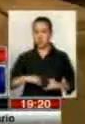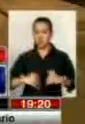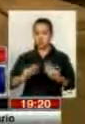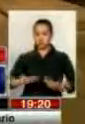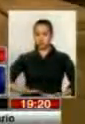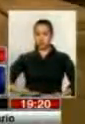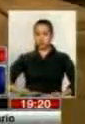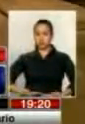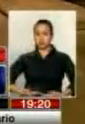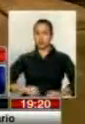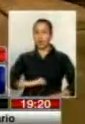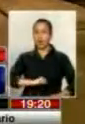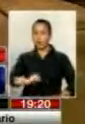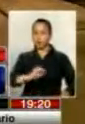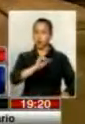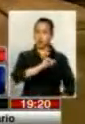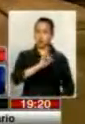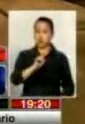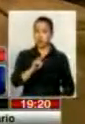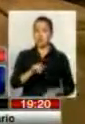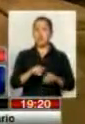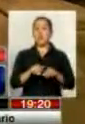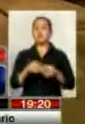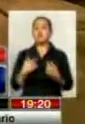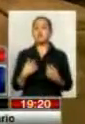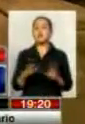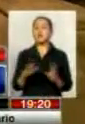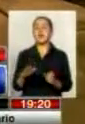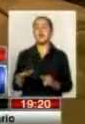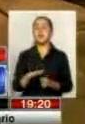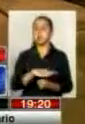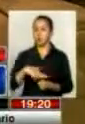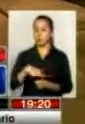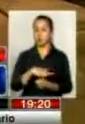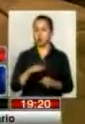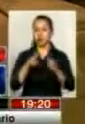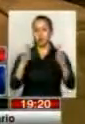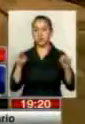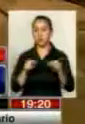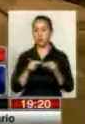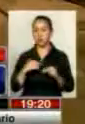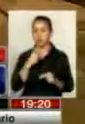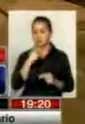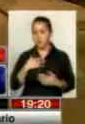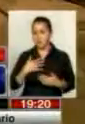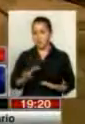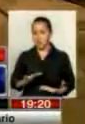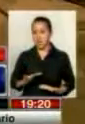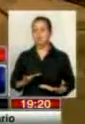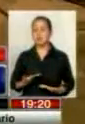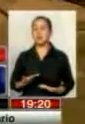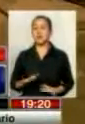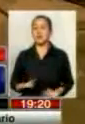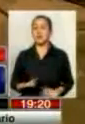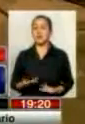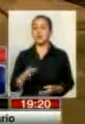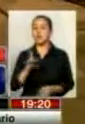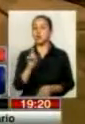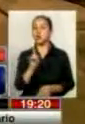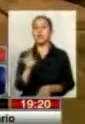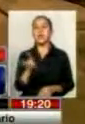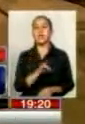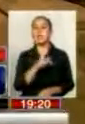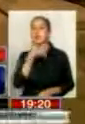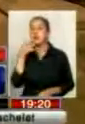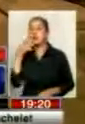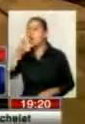independiente de las convicciones que tenga. Son situaciones que conflictúan a las personas y que no son de una banalidad como estar eligiendo el sabor